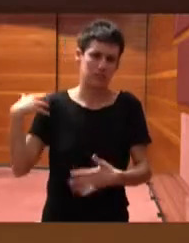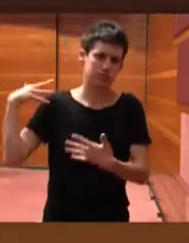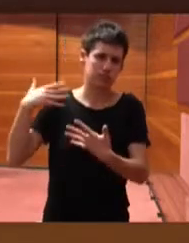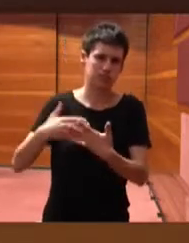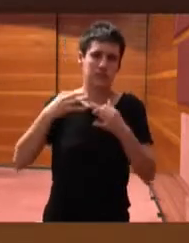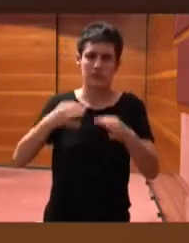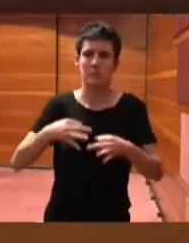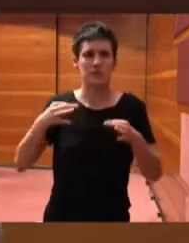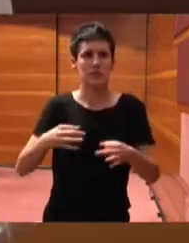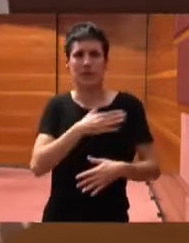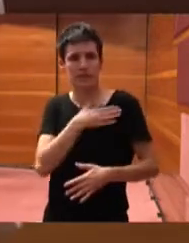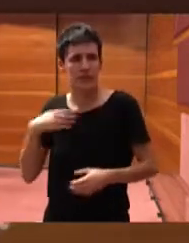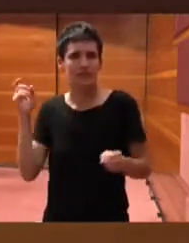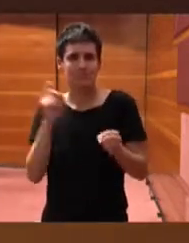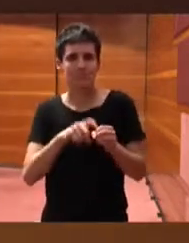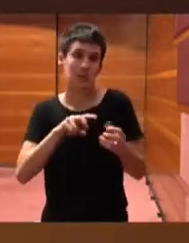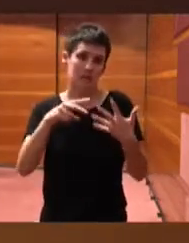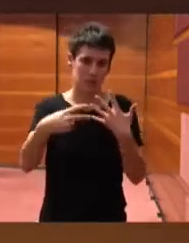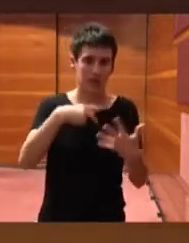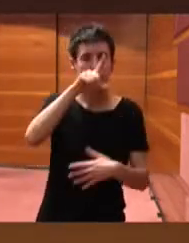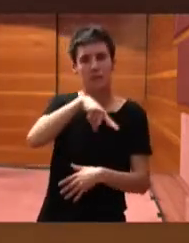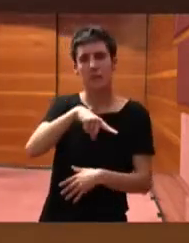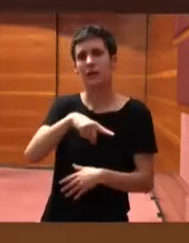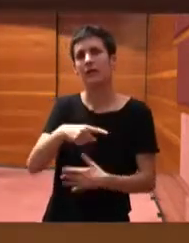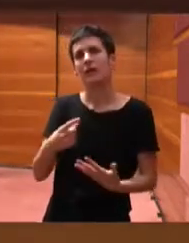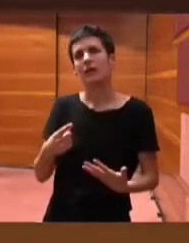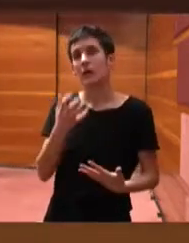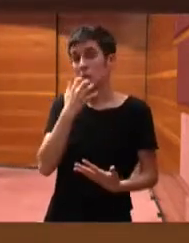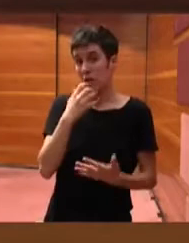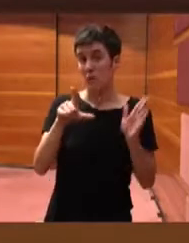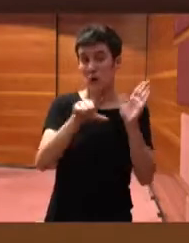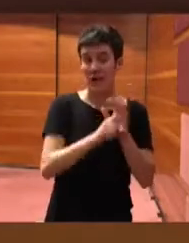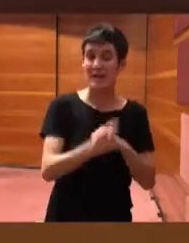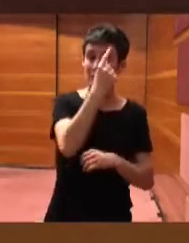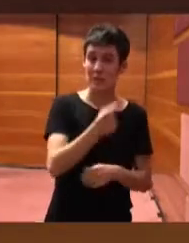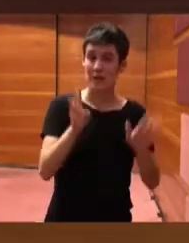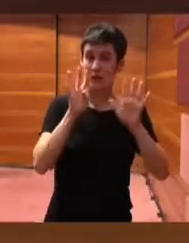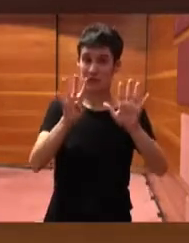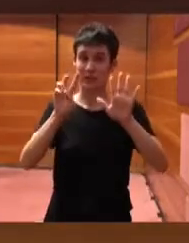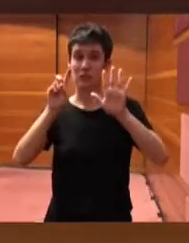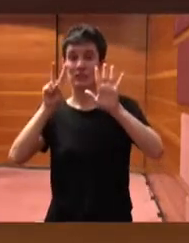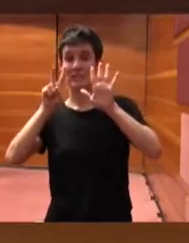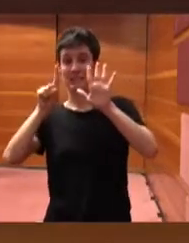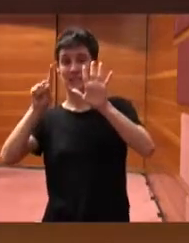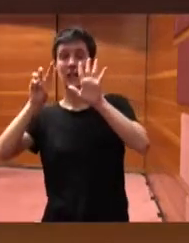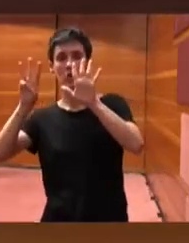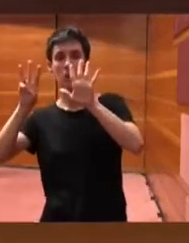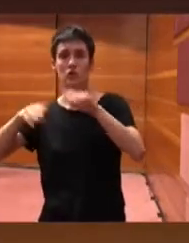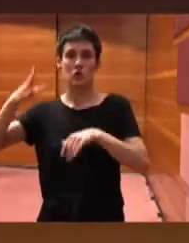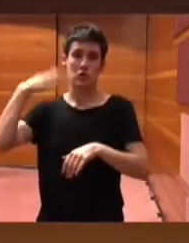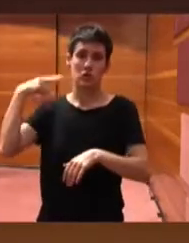transparencia, de alguna forma, siempre ha estado ahí encima. Para que os hagáis una idea, hay una ley de 1968, de cuando Franco pescaba